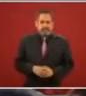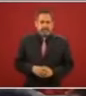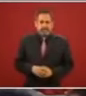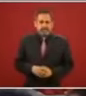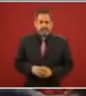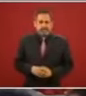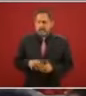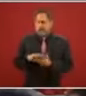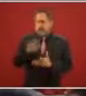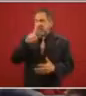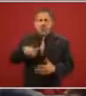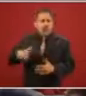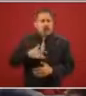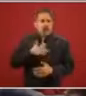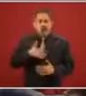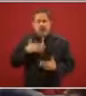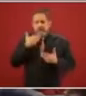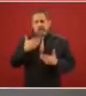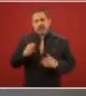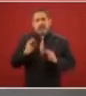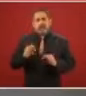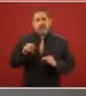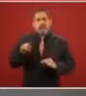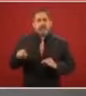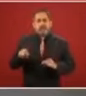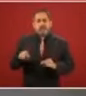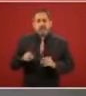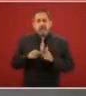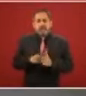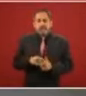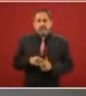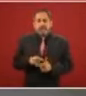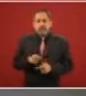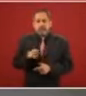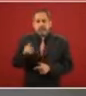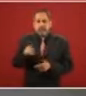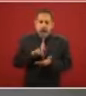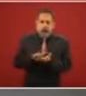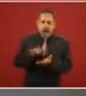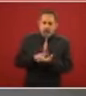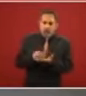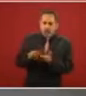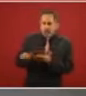La mayoría de la gente está recibiendo un apoyo